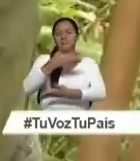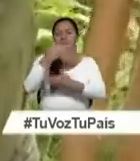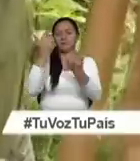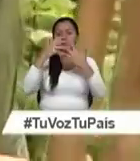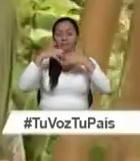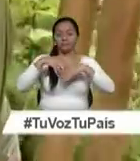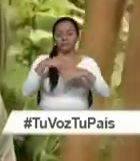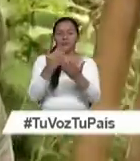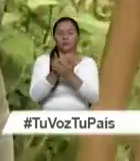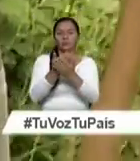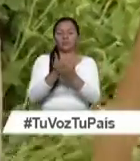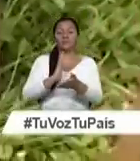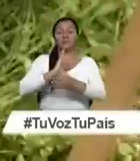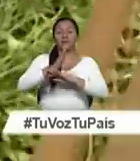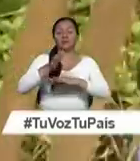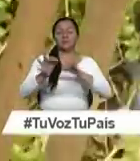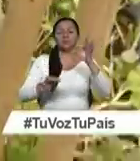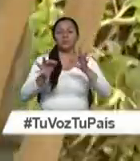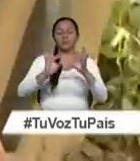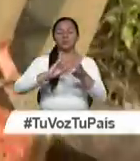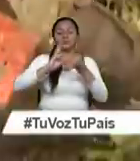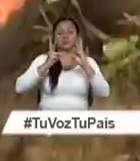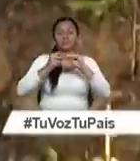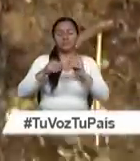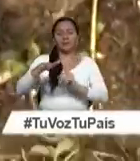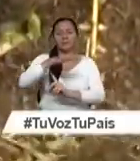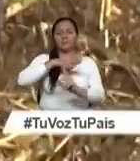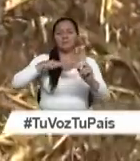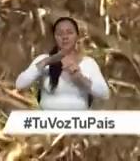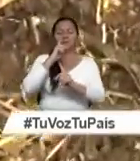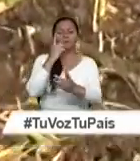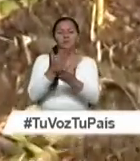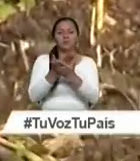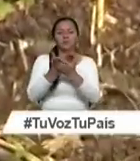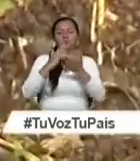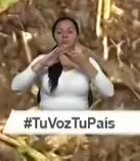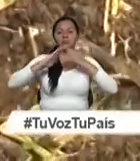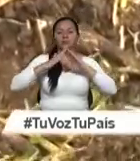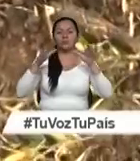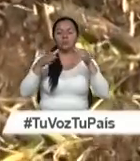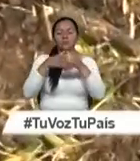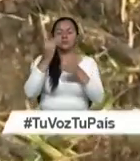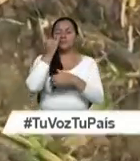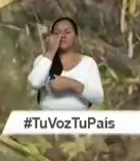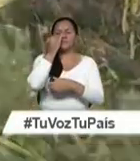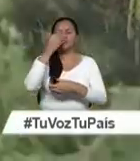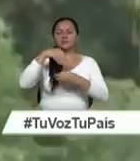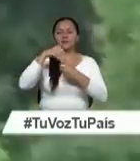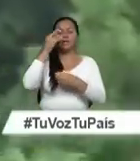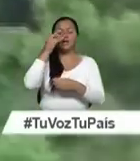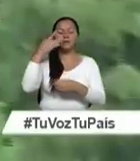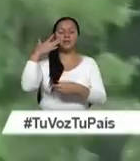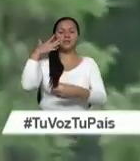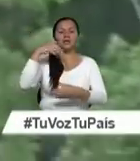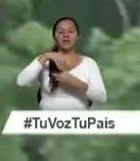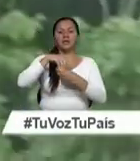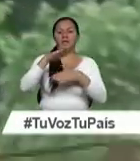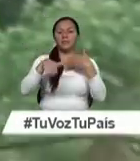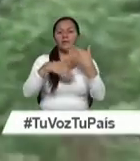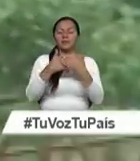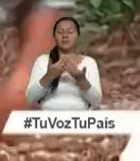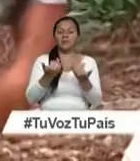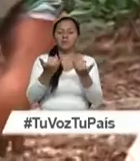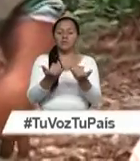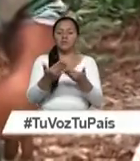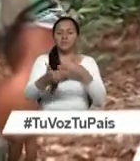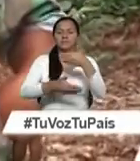judicial. Esto luego del juicio por remediación ambiental planteado por las comunidades indígenas y habitantes de la Amazonía ecuatoriana contra la